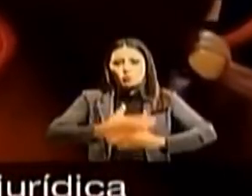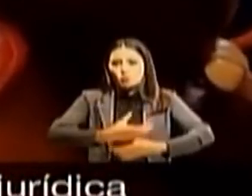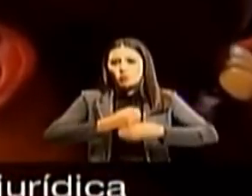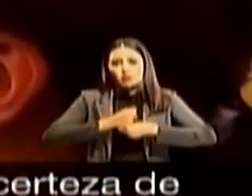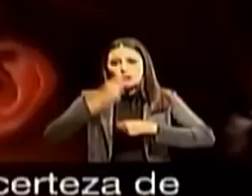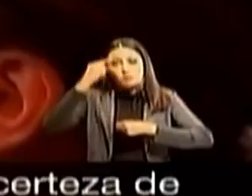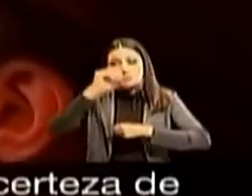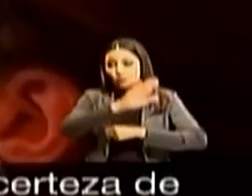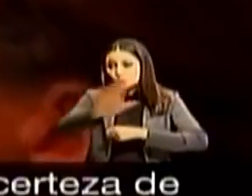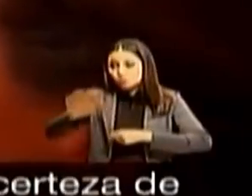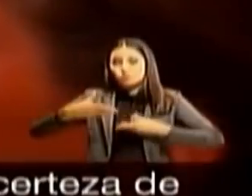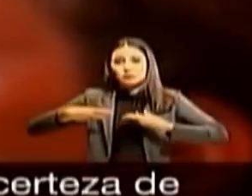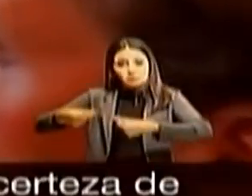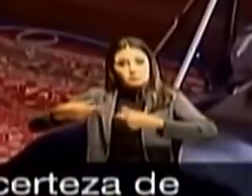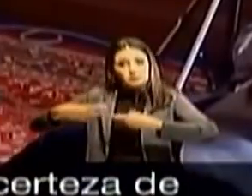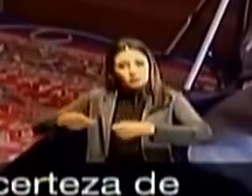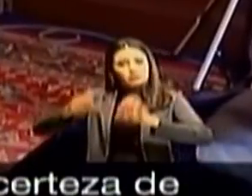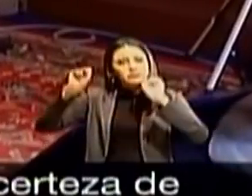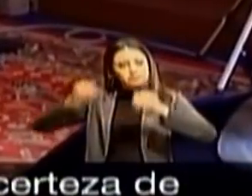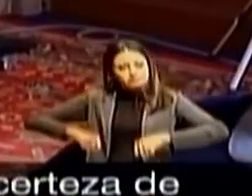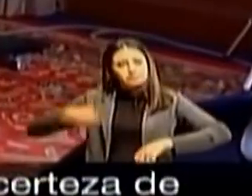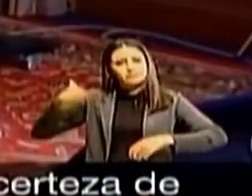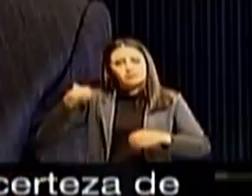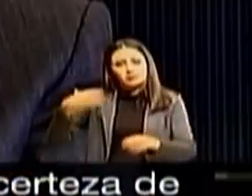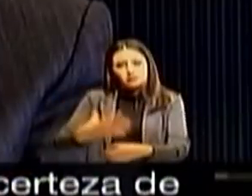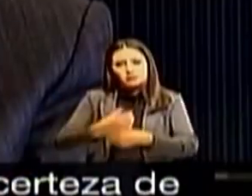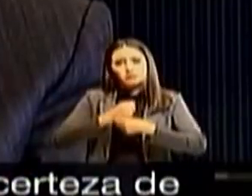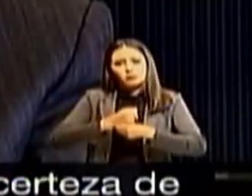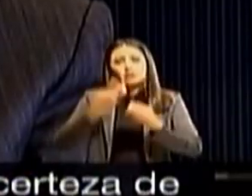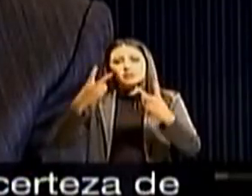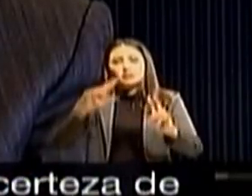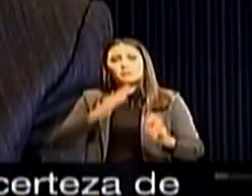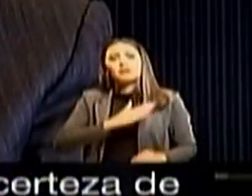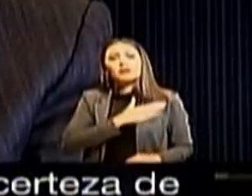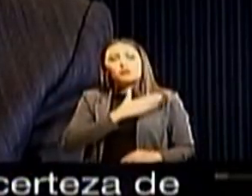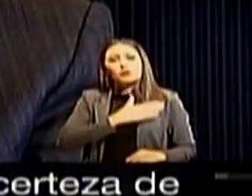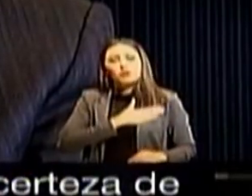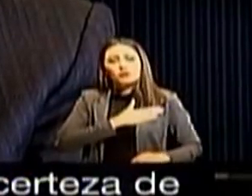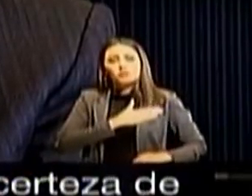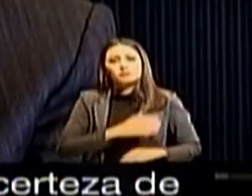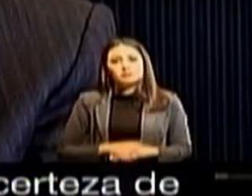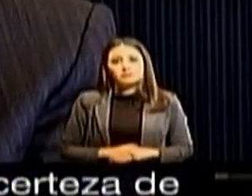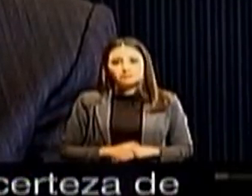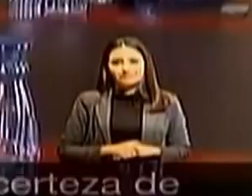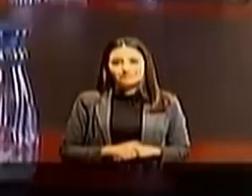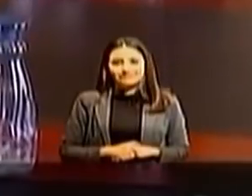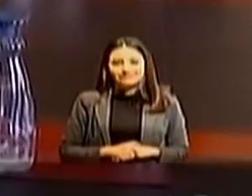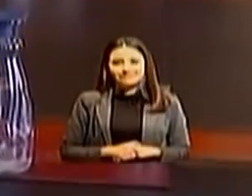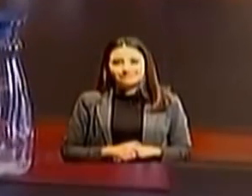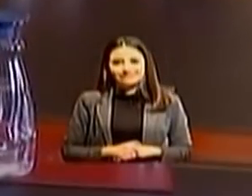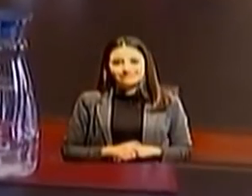las inversiones que se puedan hacer tengan la certeza de que van a ser bien protegidas.